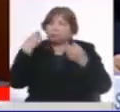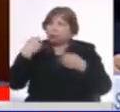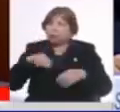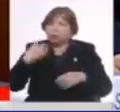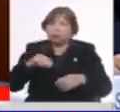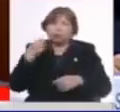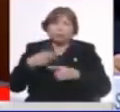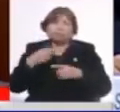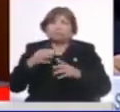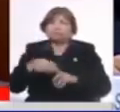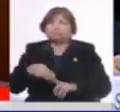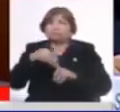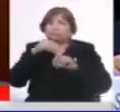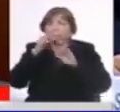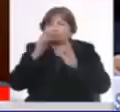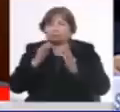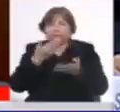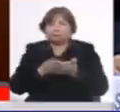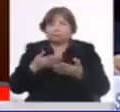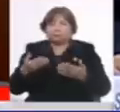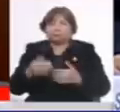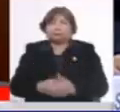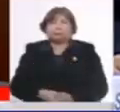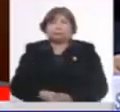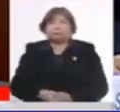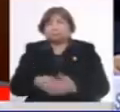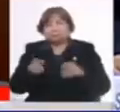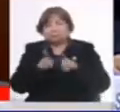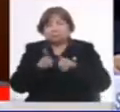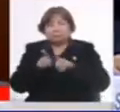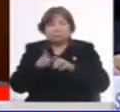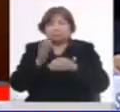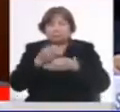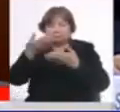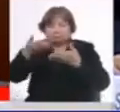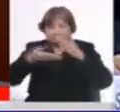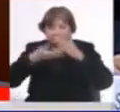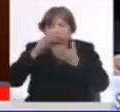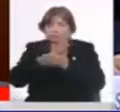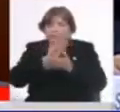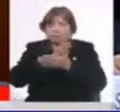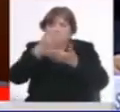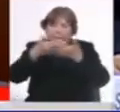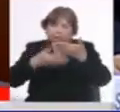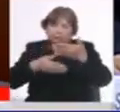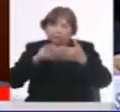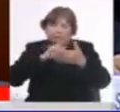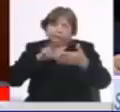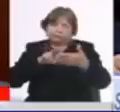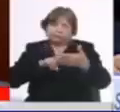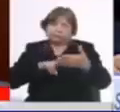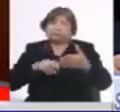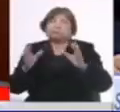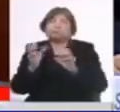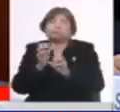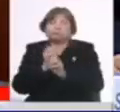arduamente, el personal especializado en la materia, y de igual forma me ha emitido un informe también sobre los trabajos realizados, también que